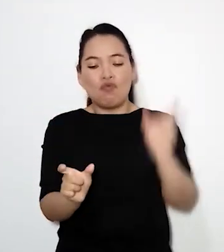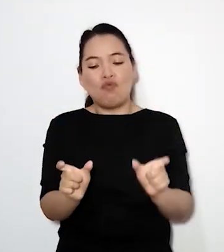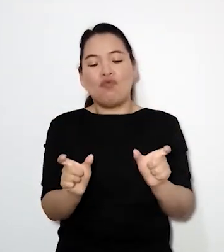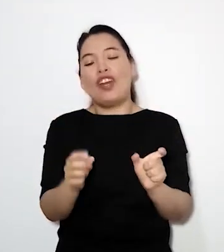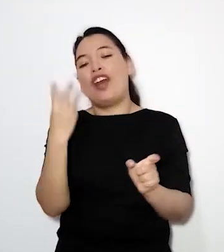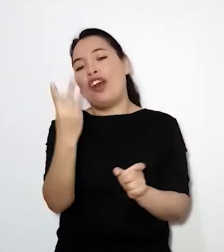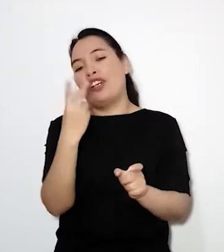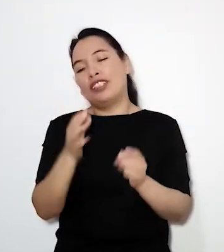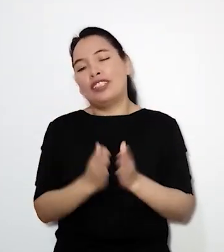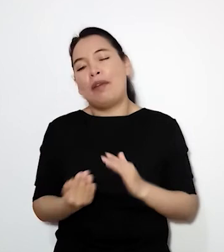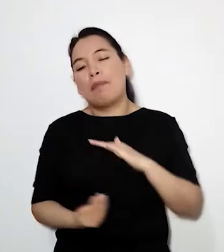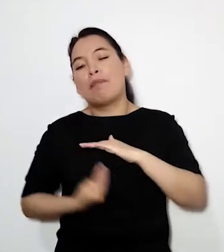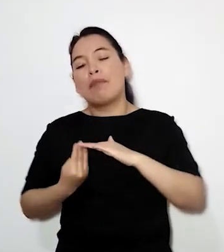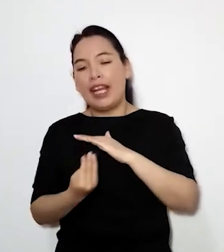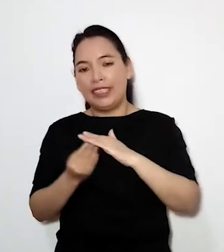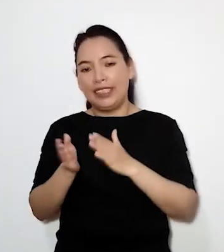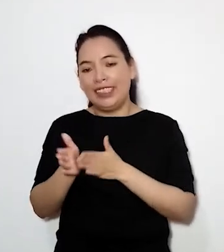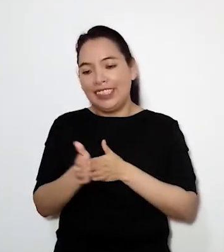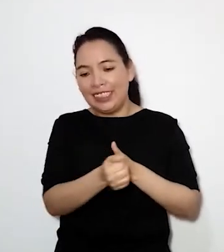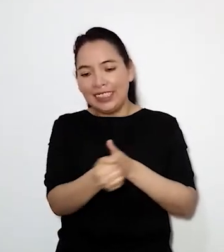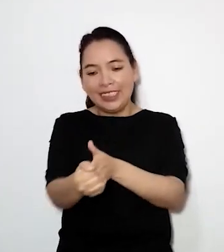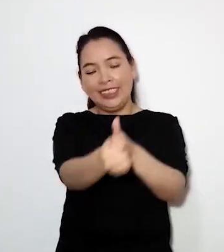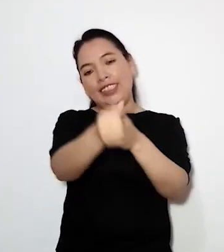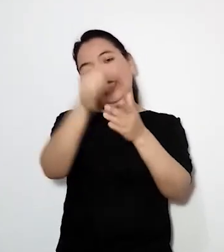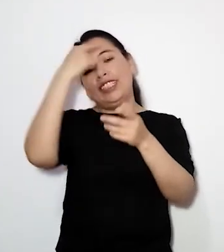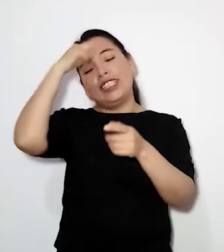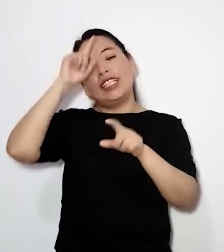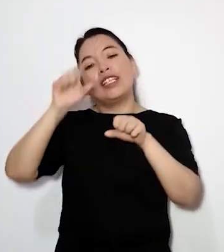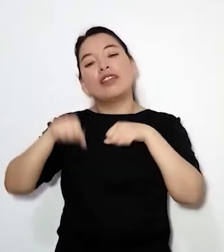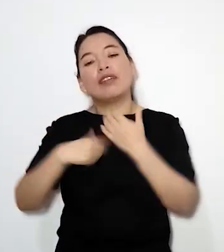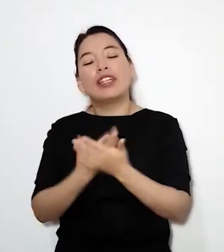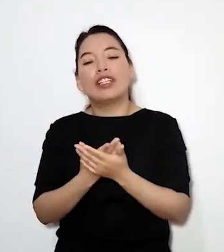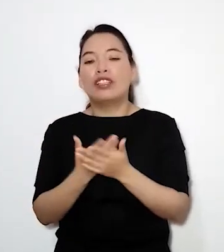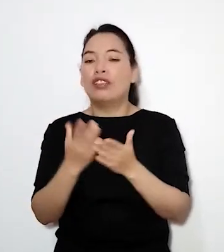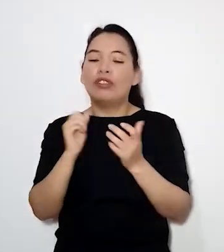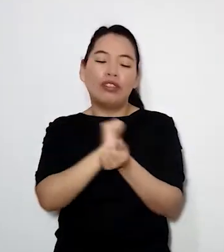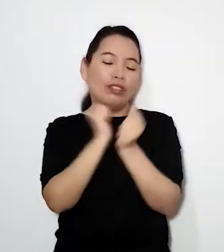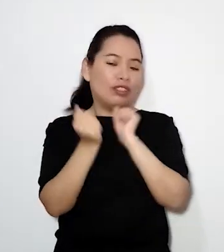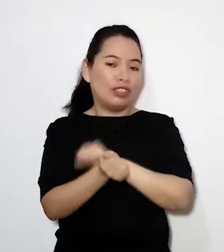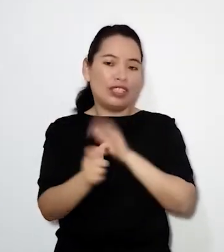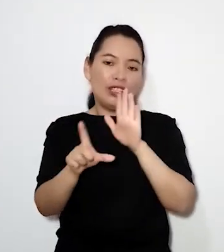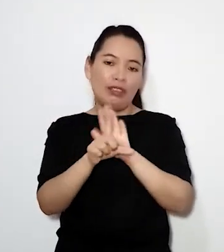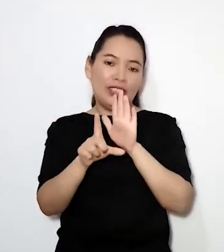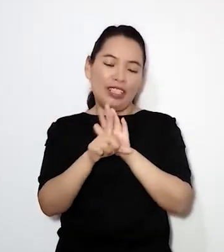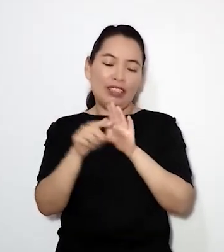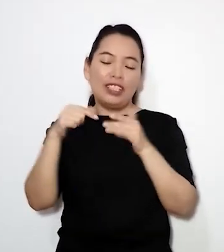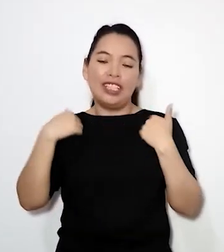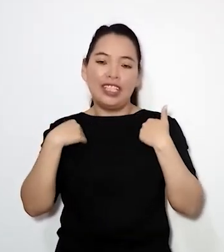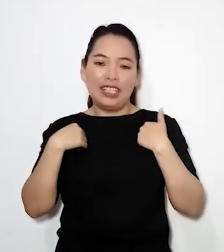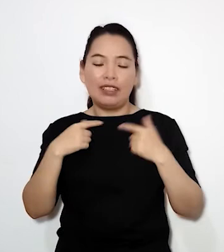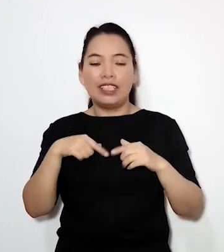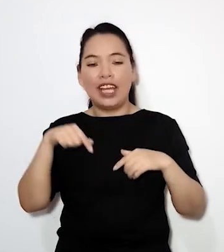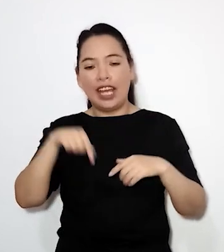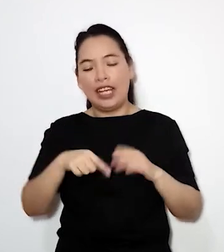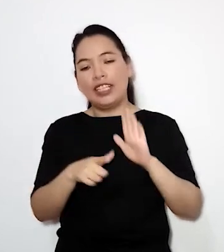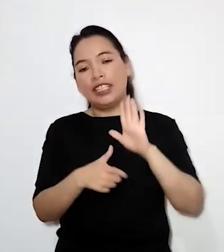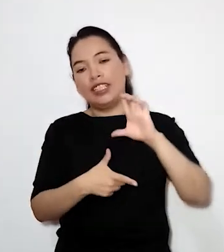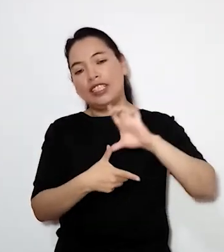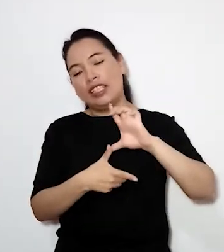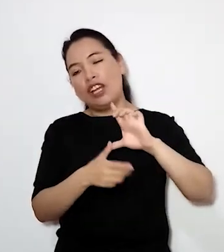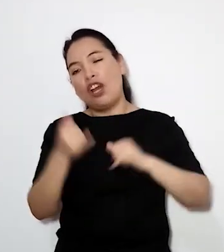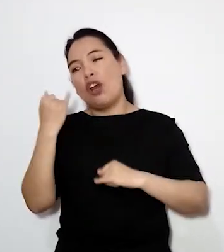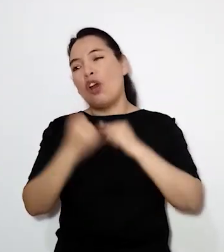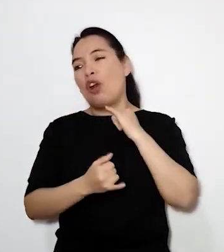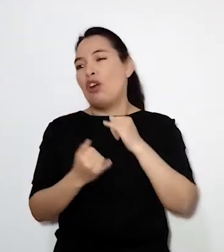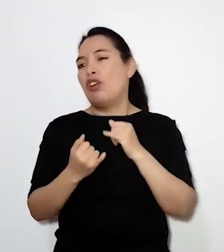las políticas y de los cambios legislativos que hemos visto en la región, por lo menos en los últimos 25 años desde la Declaración